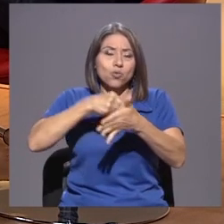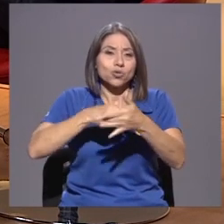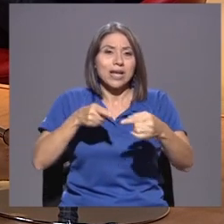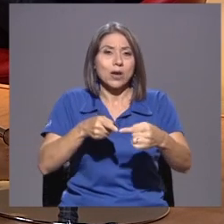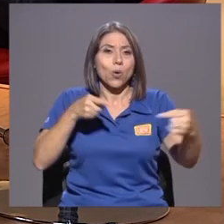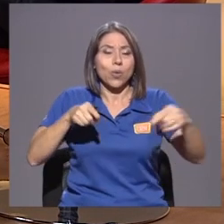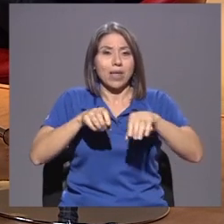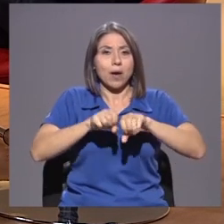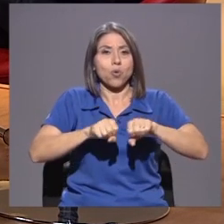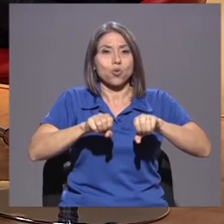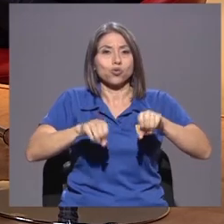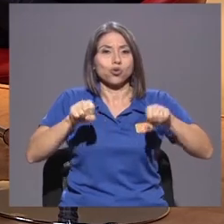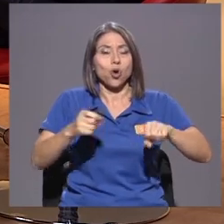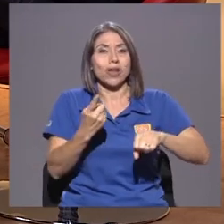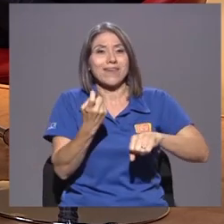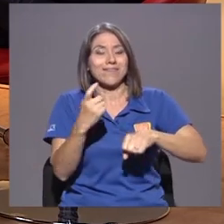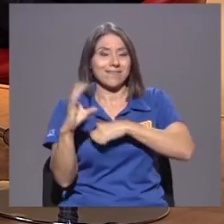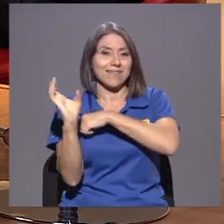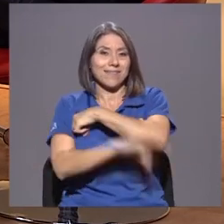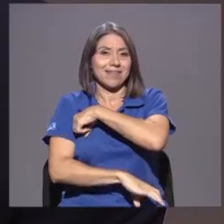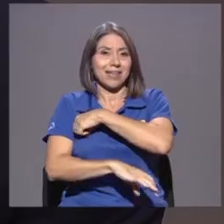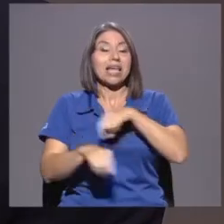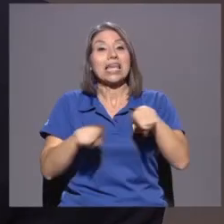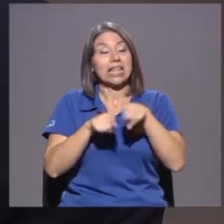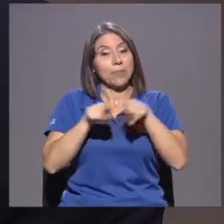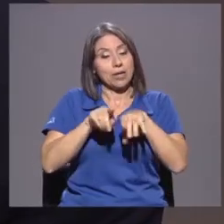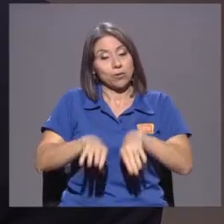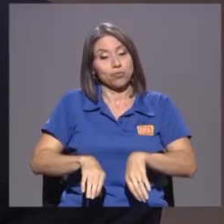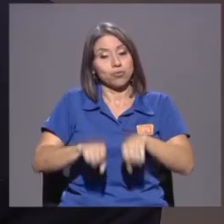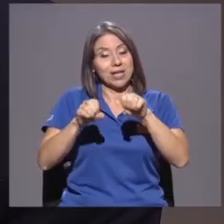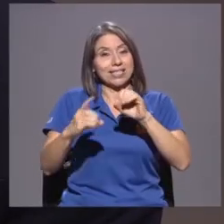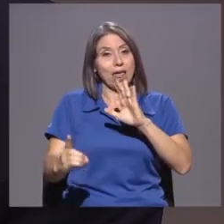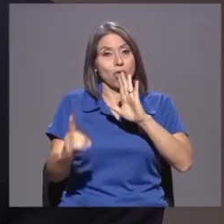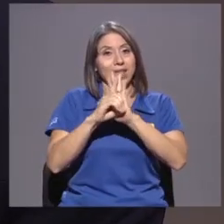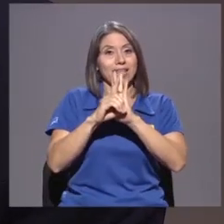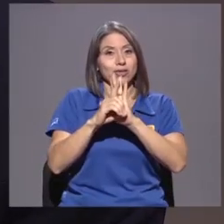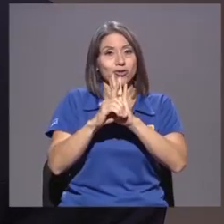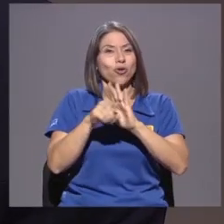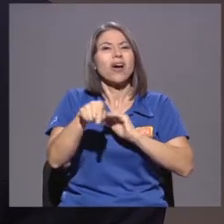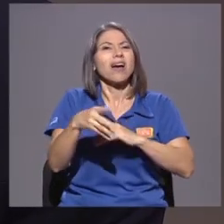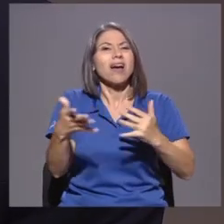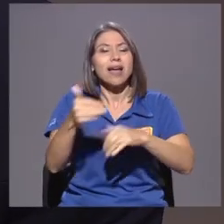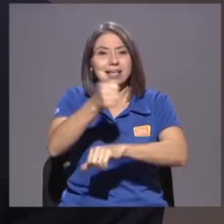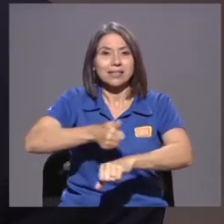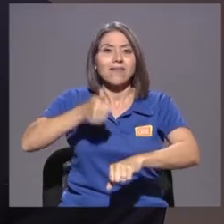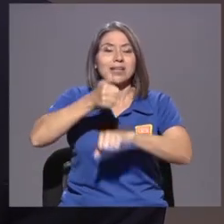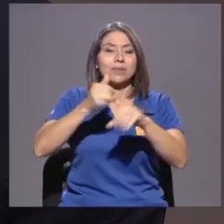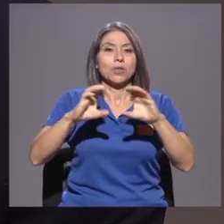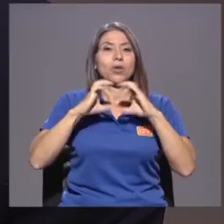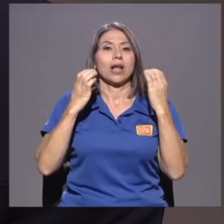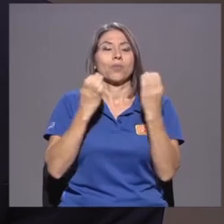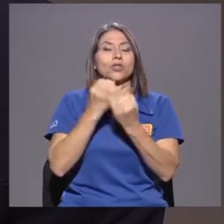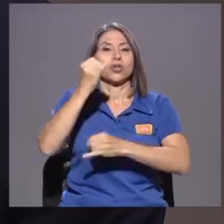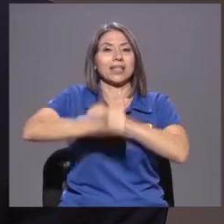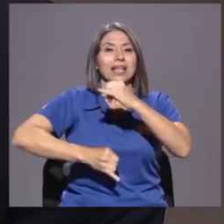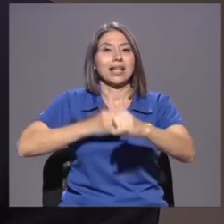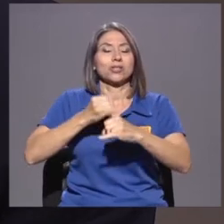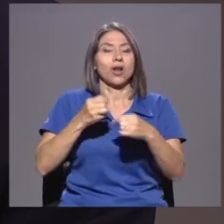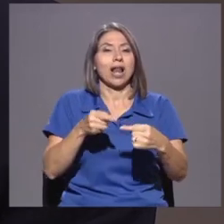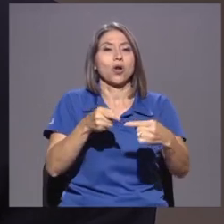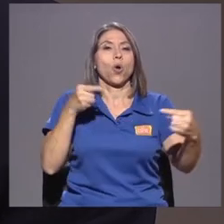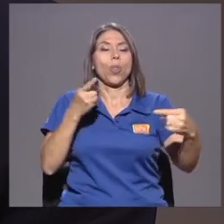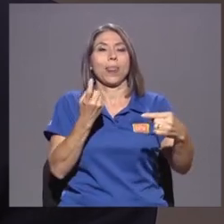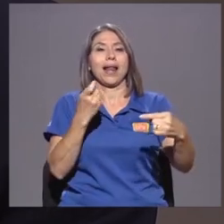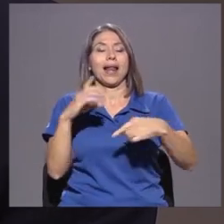corrupción y de la impunidad y en pro del estado de derecho que fue el establecimiento de la comisión internacional contra la impunidad en